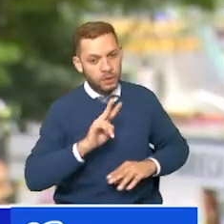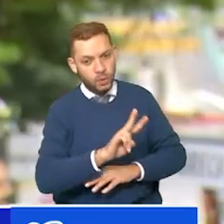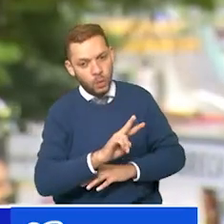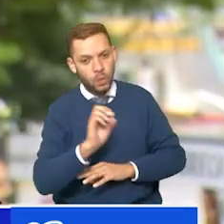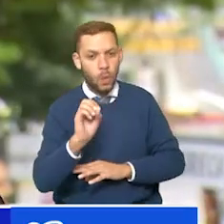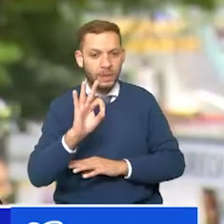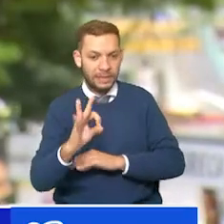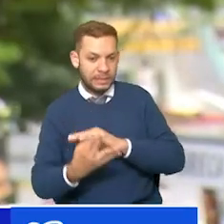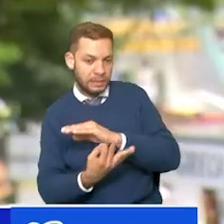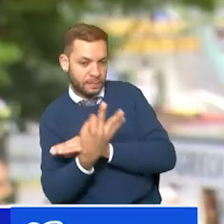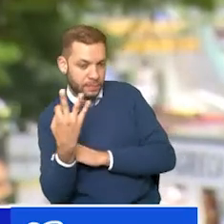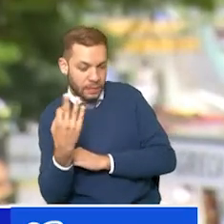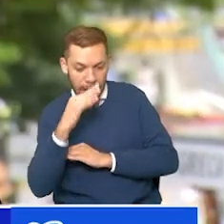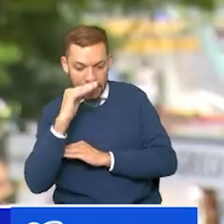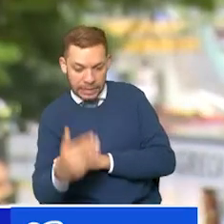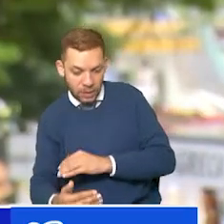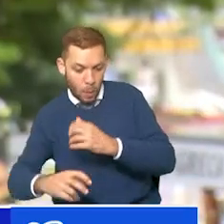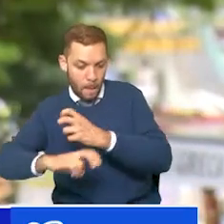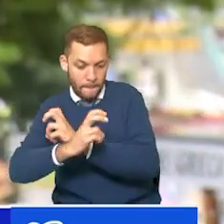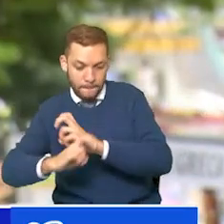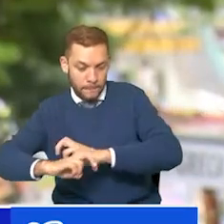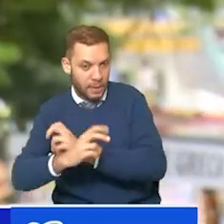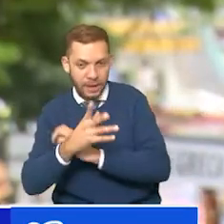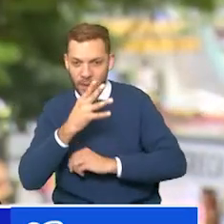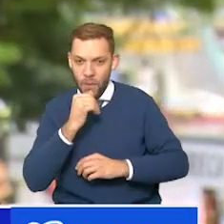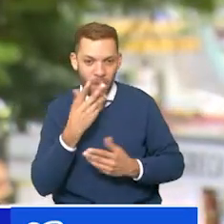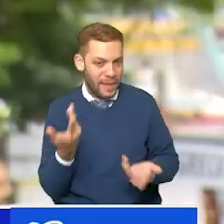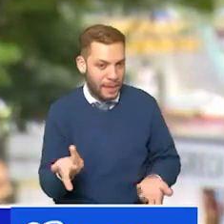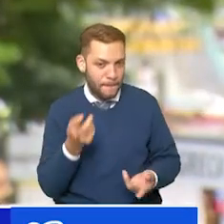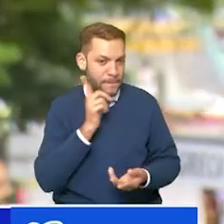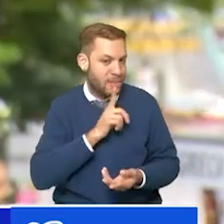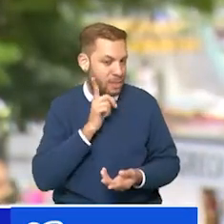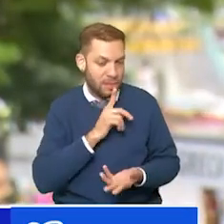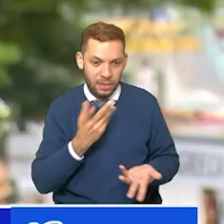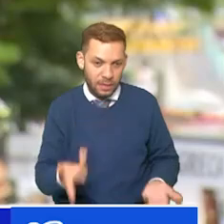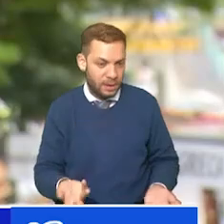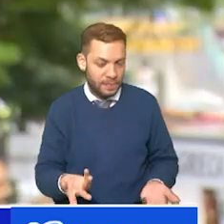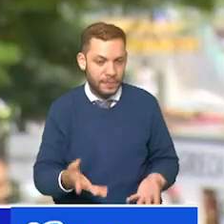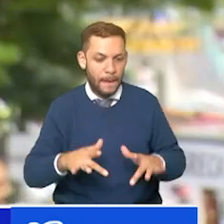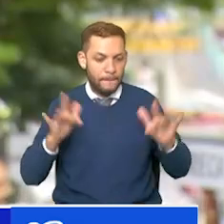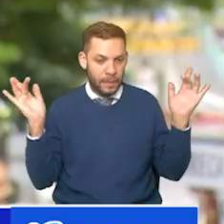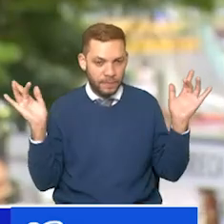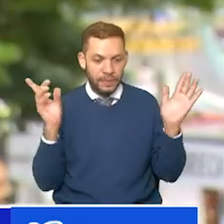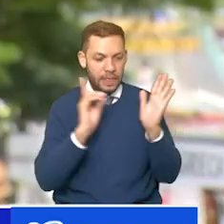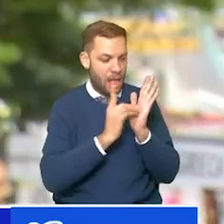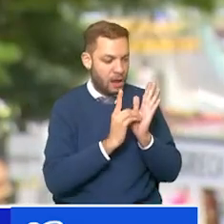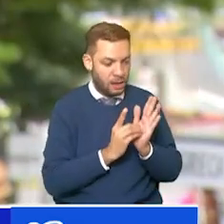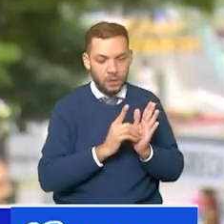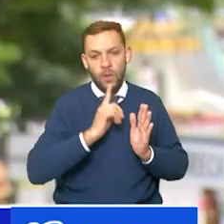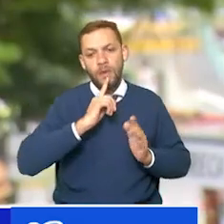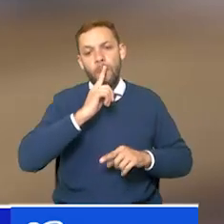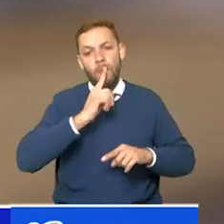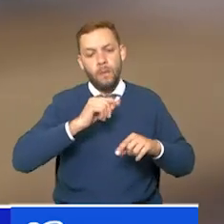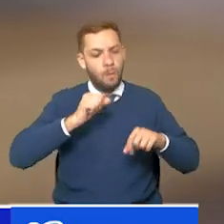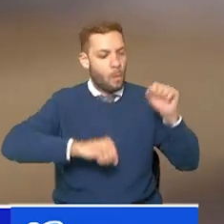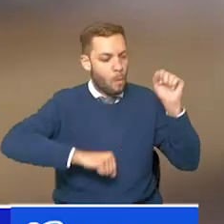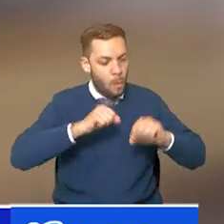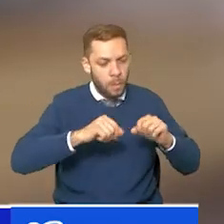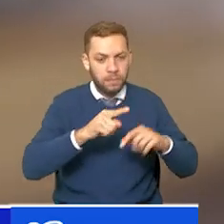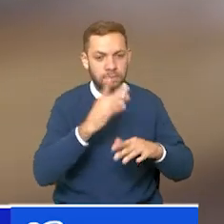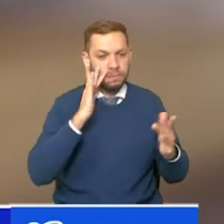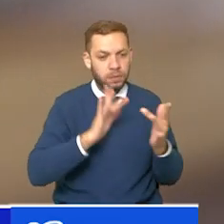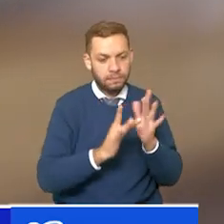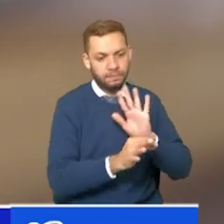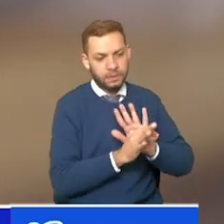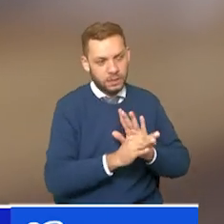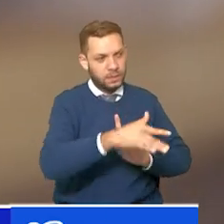3 de la mañana hay niños en un parque eso no es cierto Entonces en ese momento deja de aparecer el principio de proporcionalidad y razonabilidad mientras